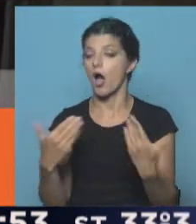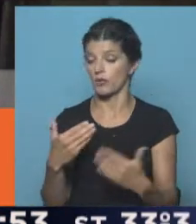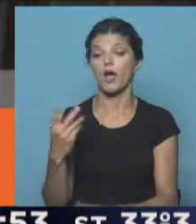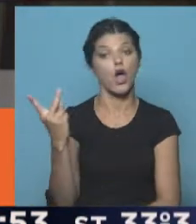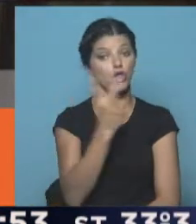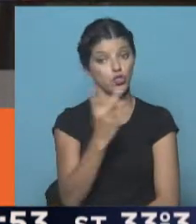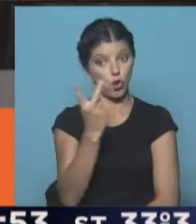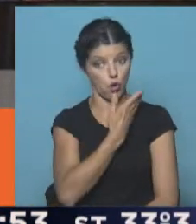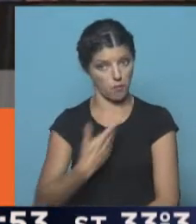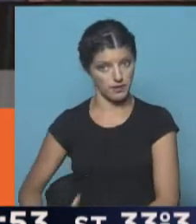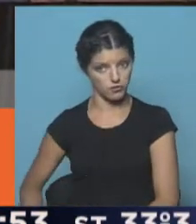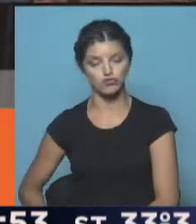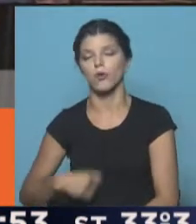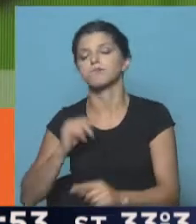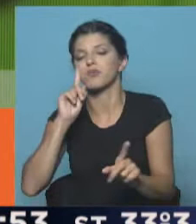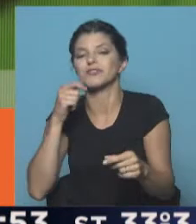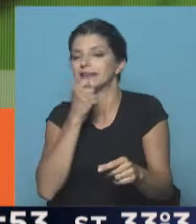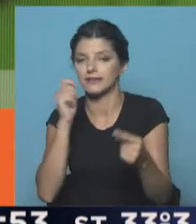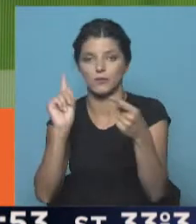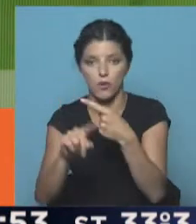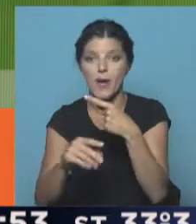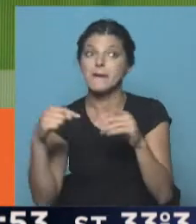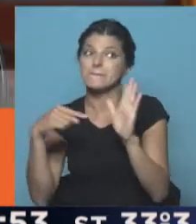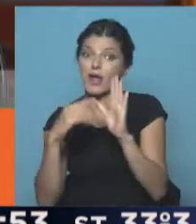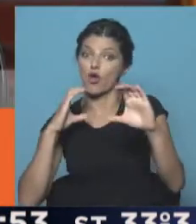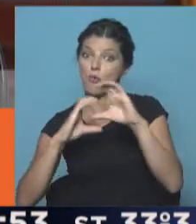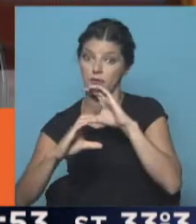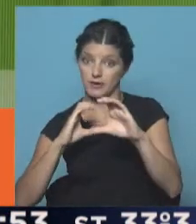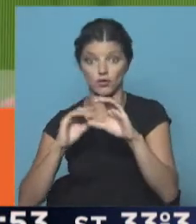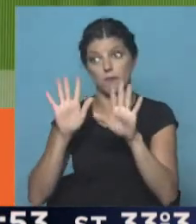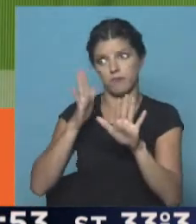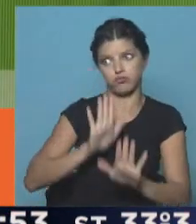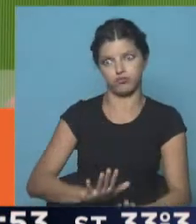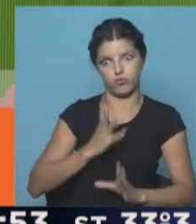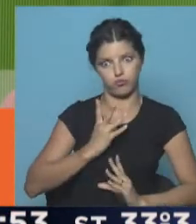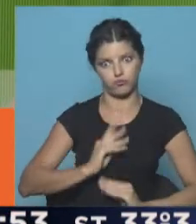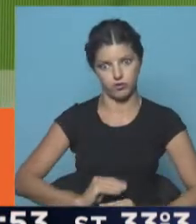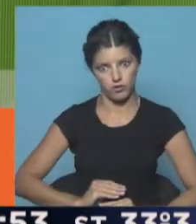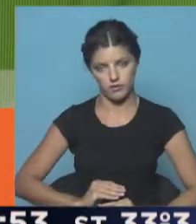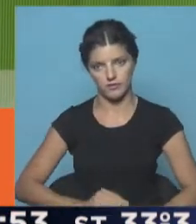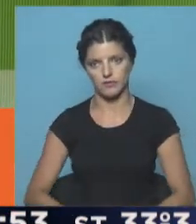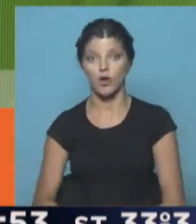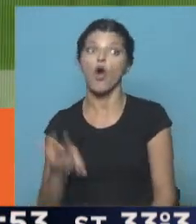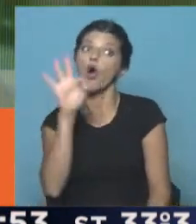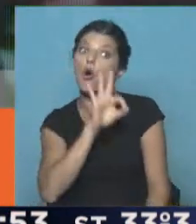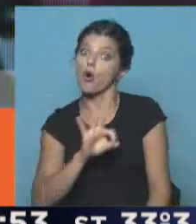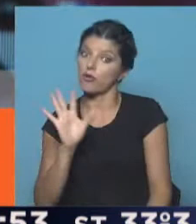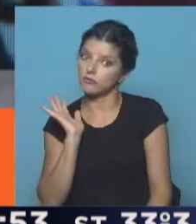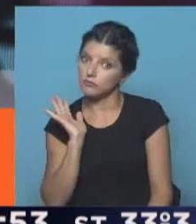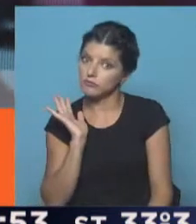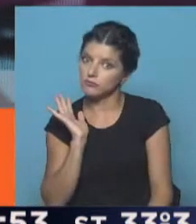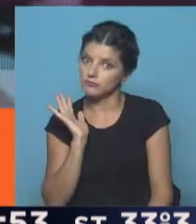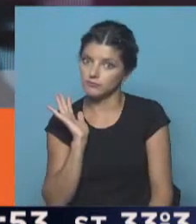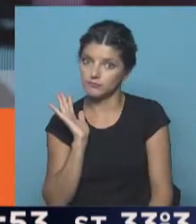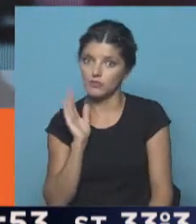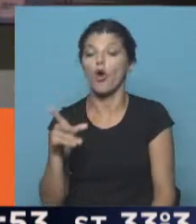gobiernos, no sé si un acercamiento, pero sí una comunicación. Paños fríos. Paños fríos o... Definitivamente. O paños fríos o retiro